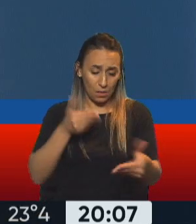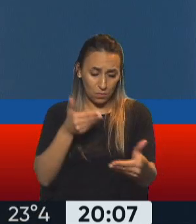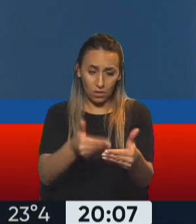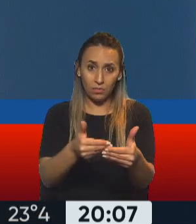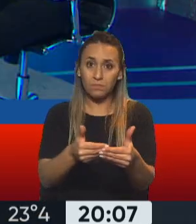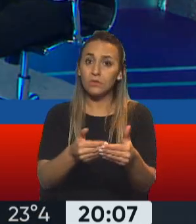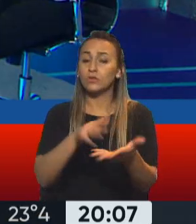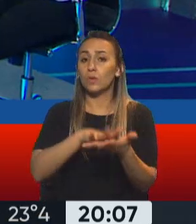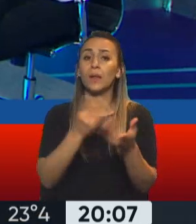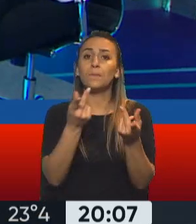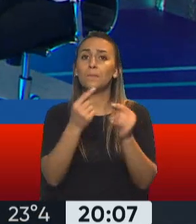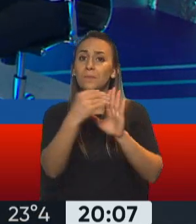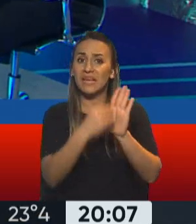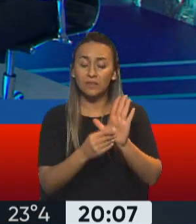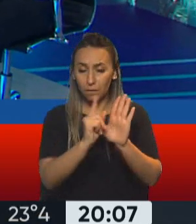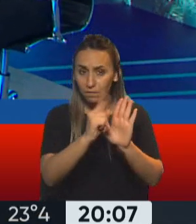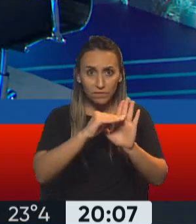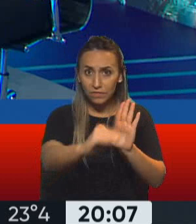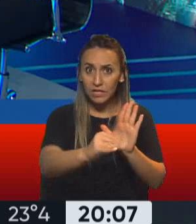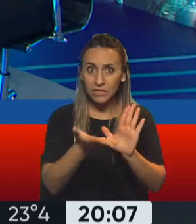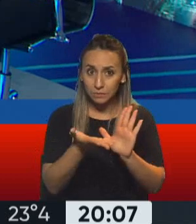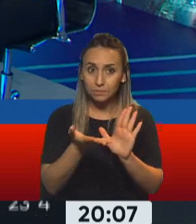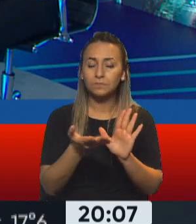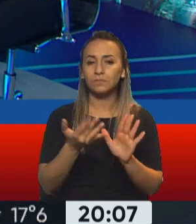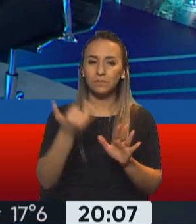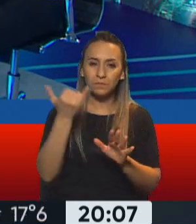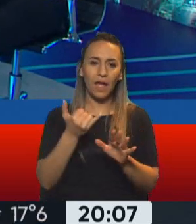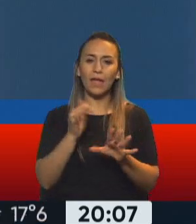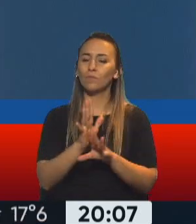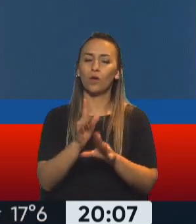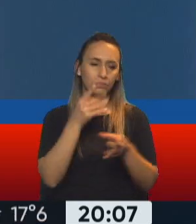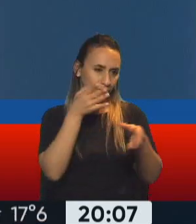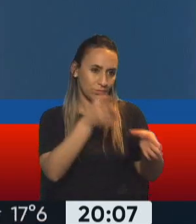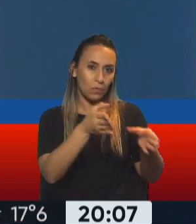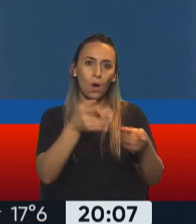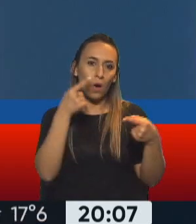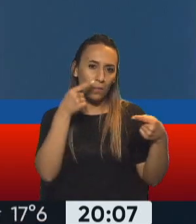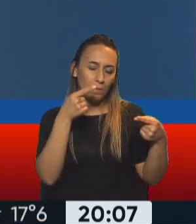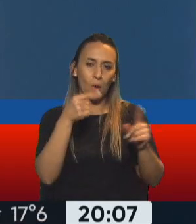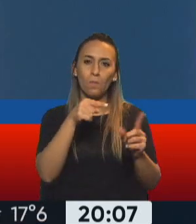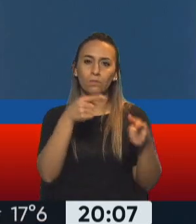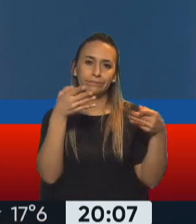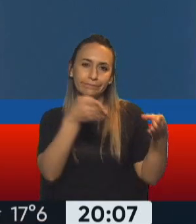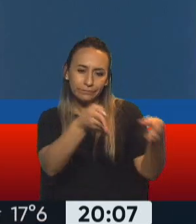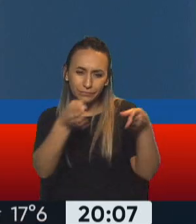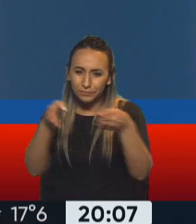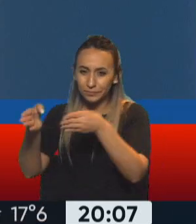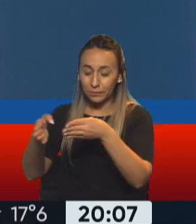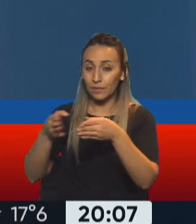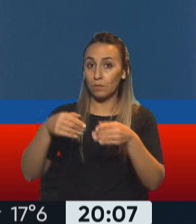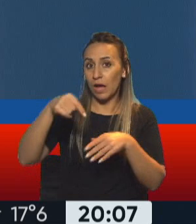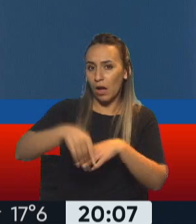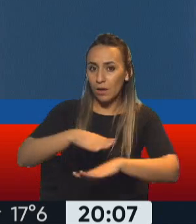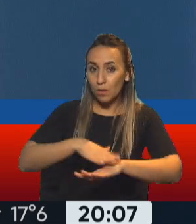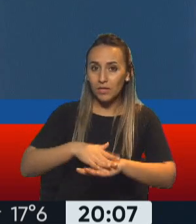precios de bienes esenciales. O sea, hay un triángulo ahí confirmado que habla de política económica muy interesante para seguir de cerca, porque se están definiendo